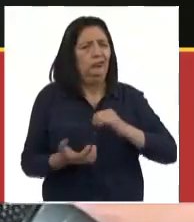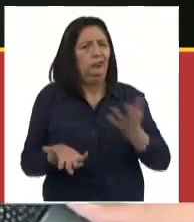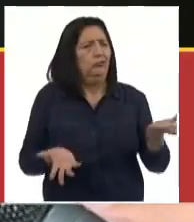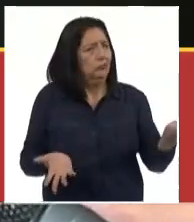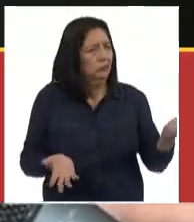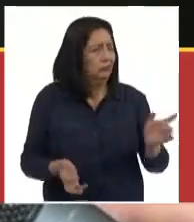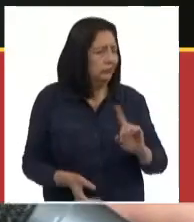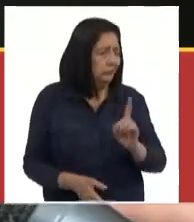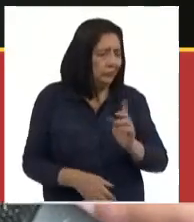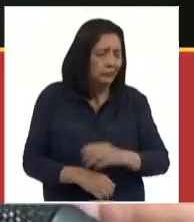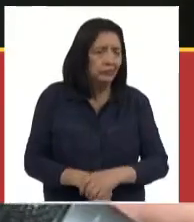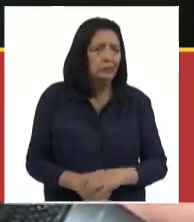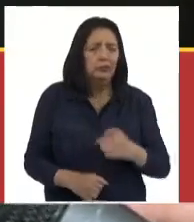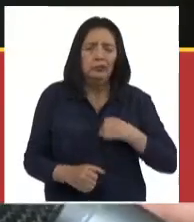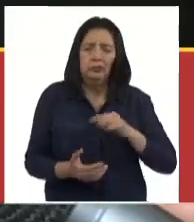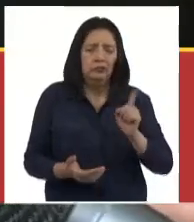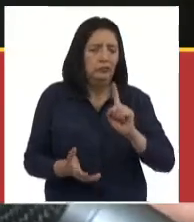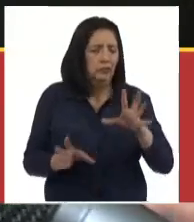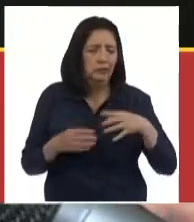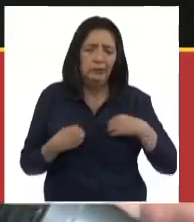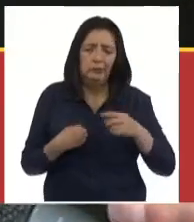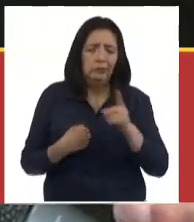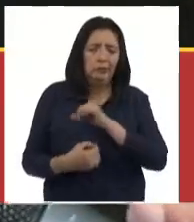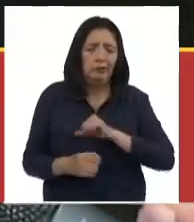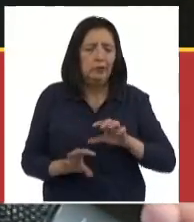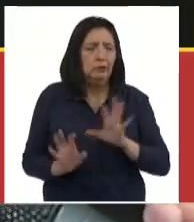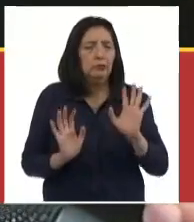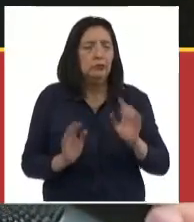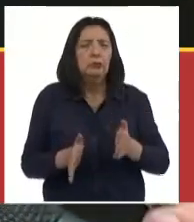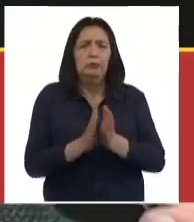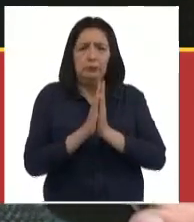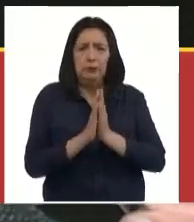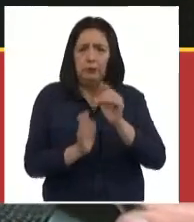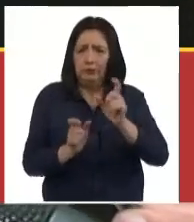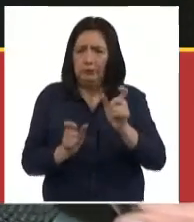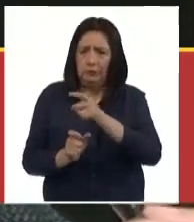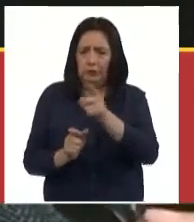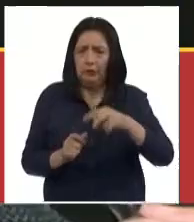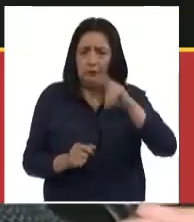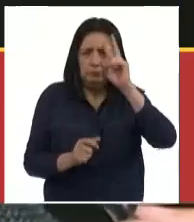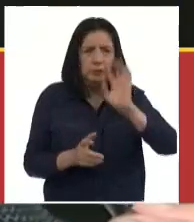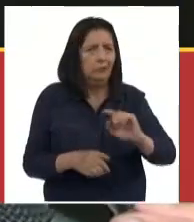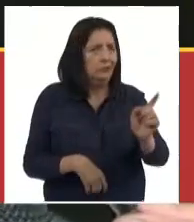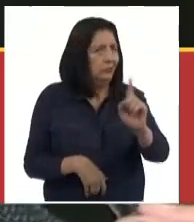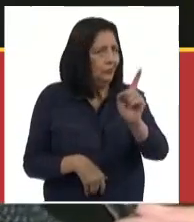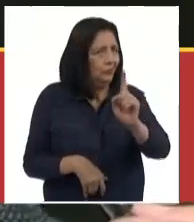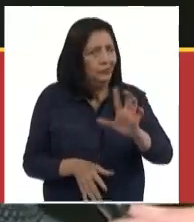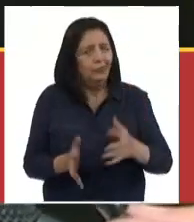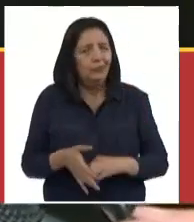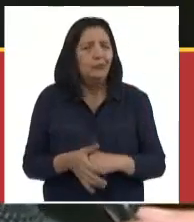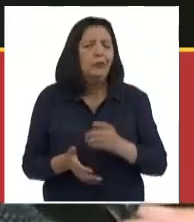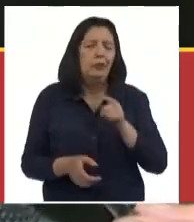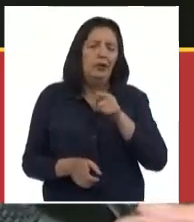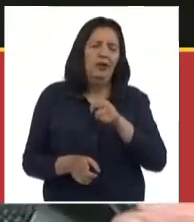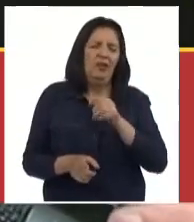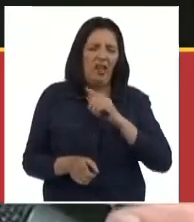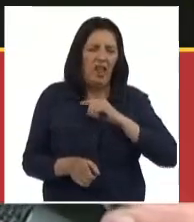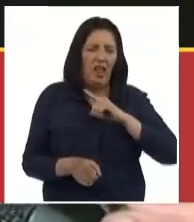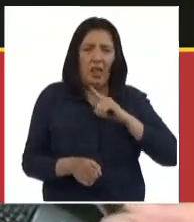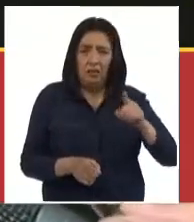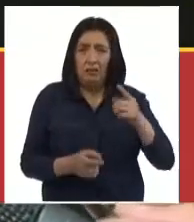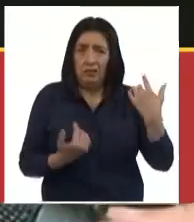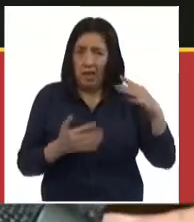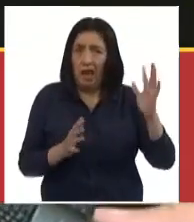una campaña sucia. Yo rechazo todo este tipo de actitudes y pido al pueblo peruano no caer en estas acusaciones que conmigo ya lo